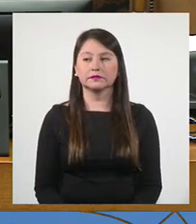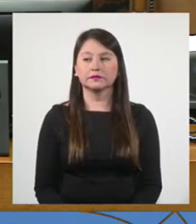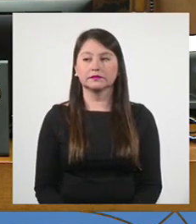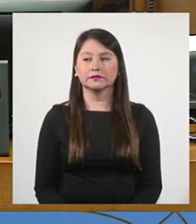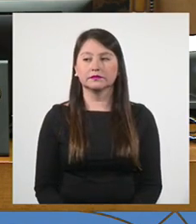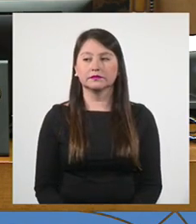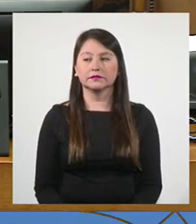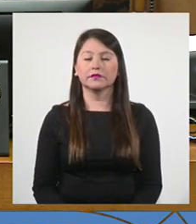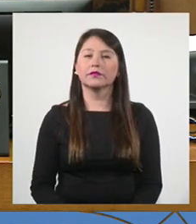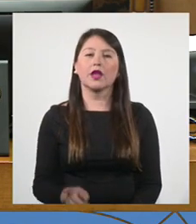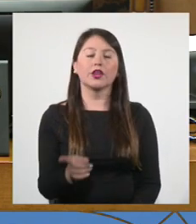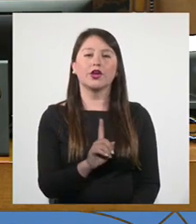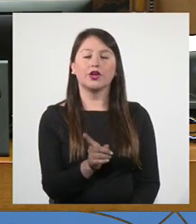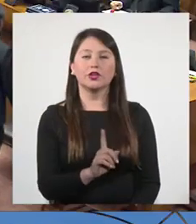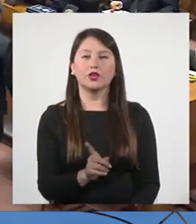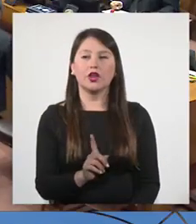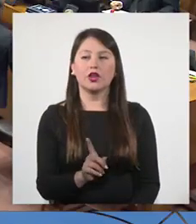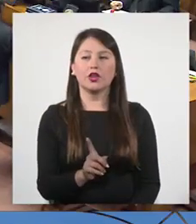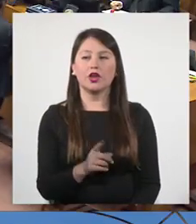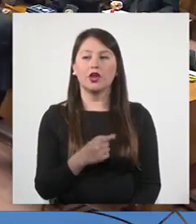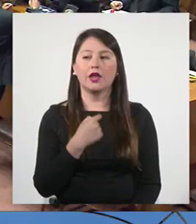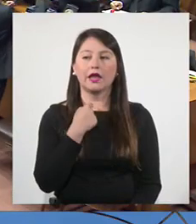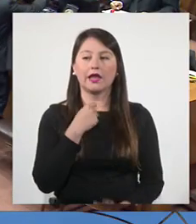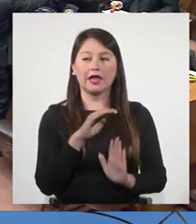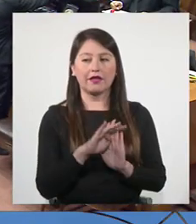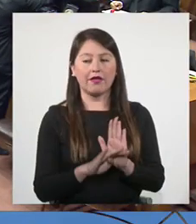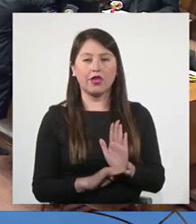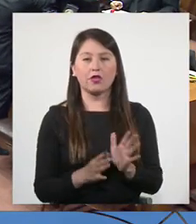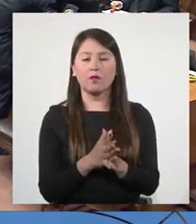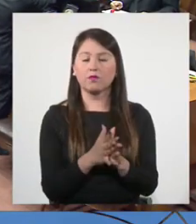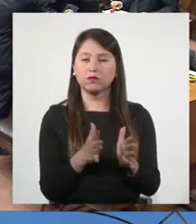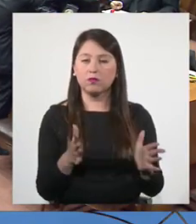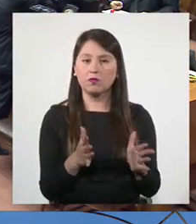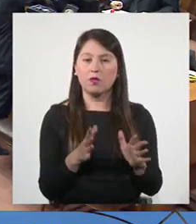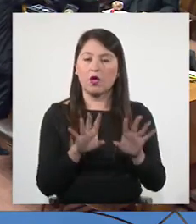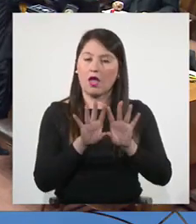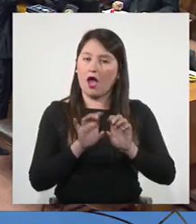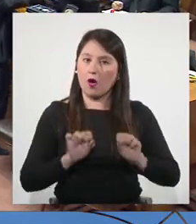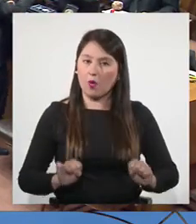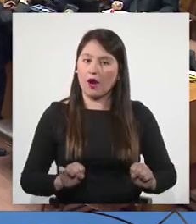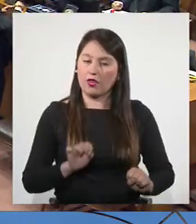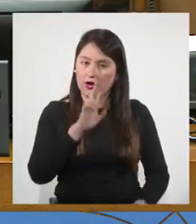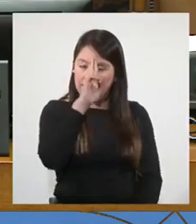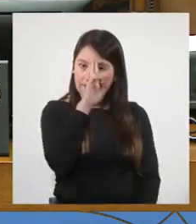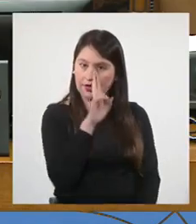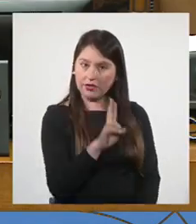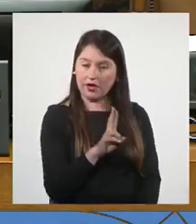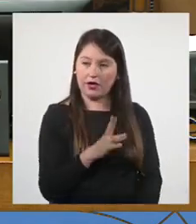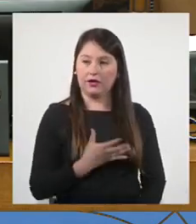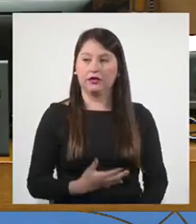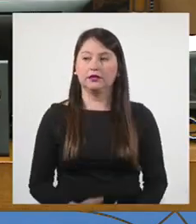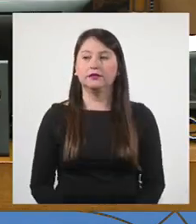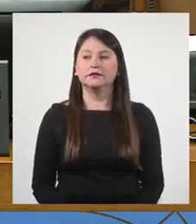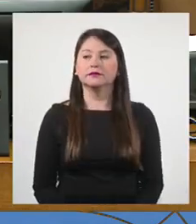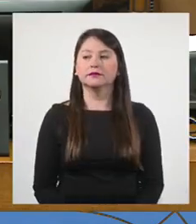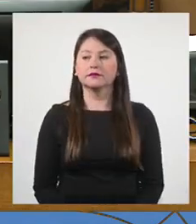No, el estándar el que dejó la senadora Rincón, muy estricta a los acuerdos, muy apegada a los acuerdos.